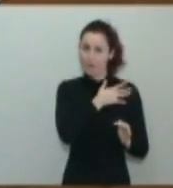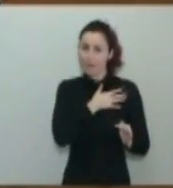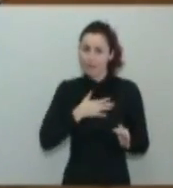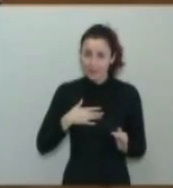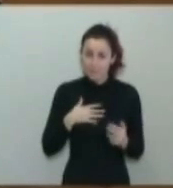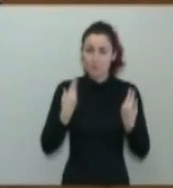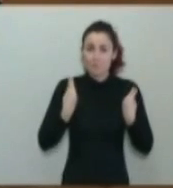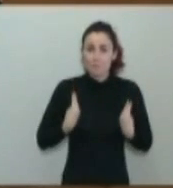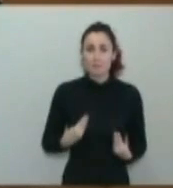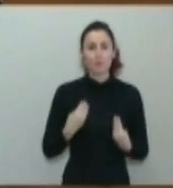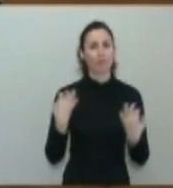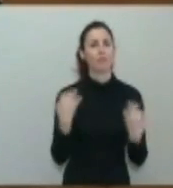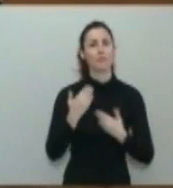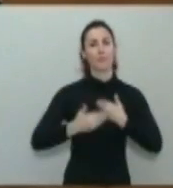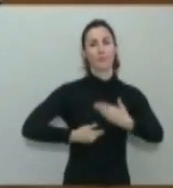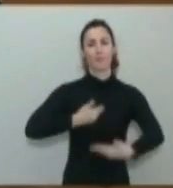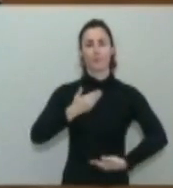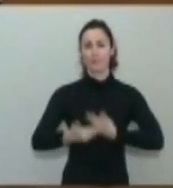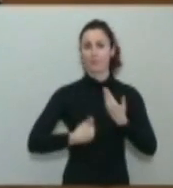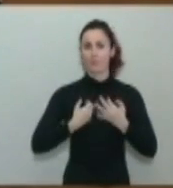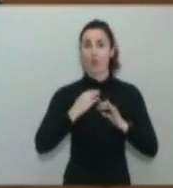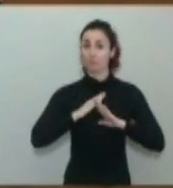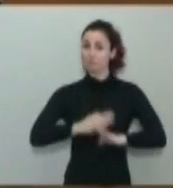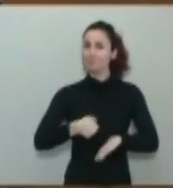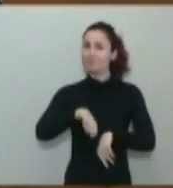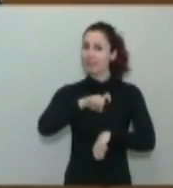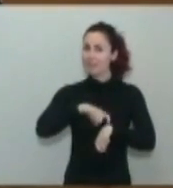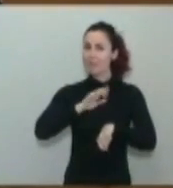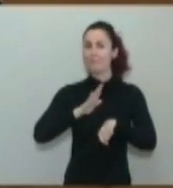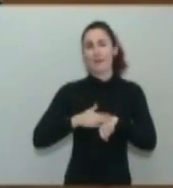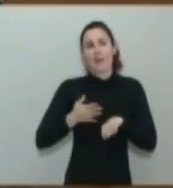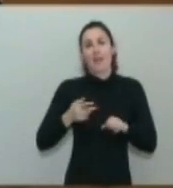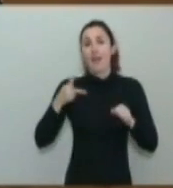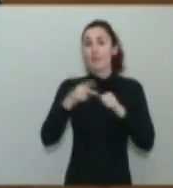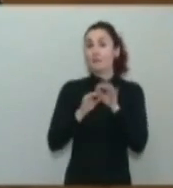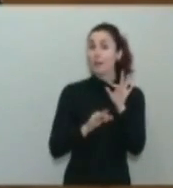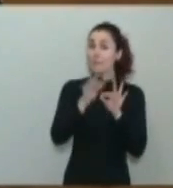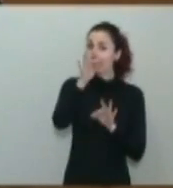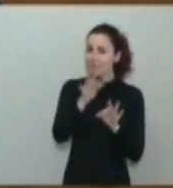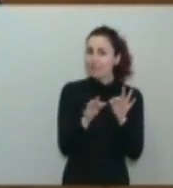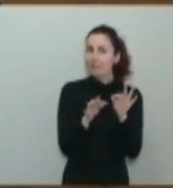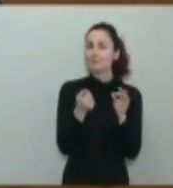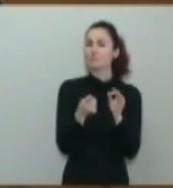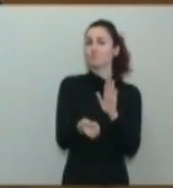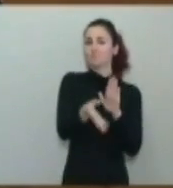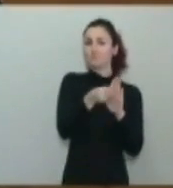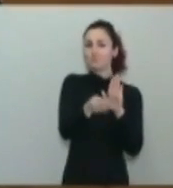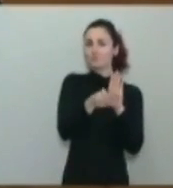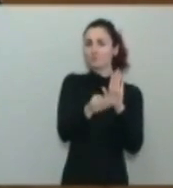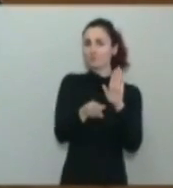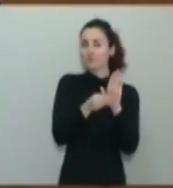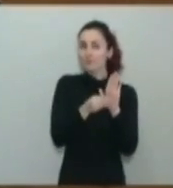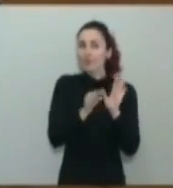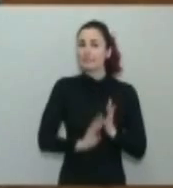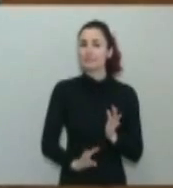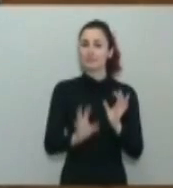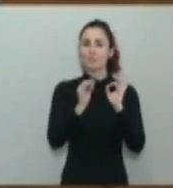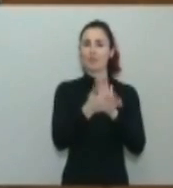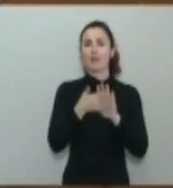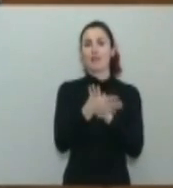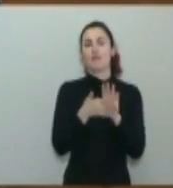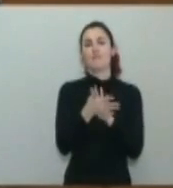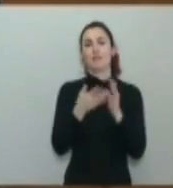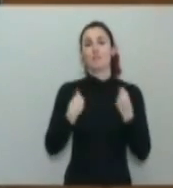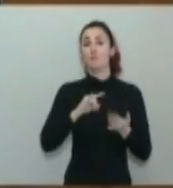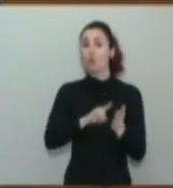de que la misma pueda ser desarrollada con el tiempo suficiente como para que las medidas que en ella se recogen, y en particular el